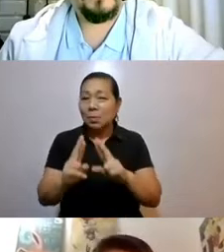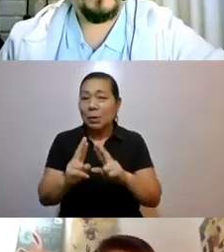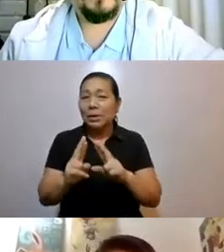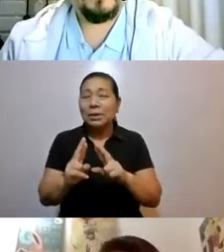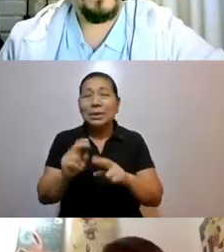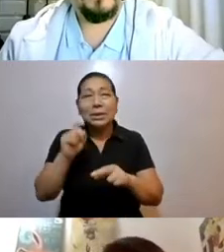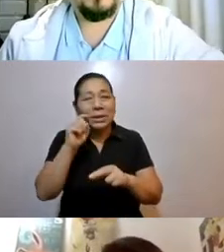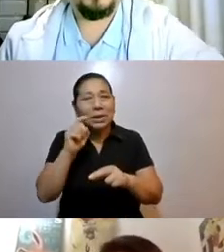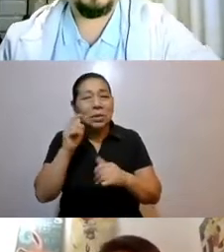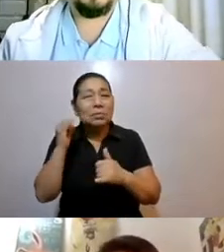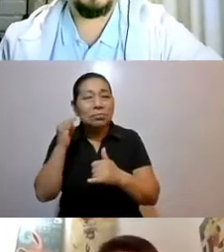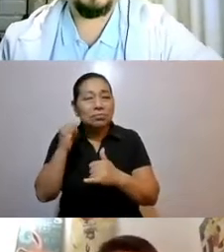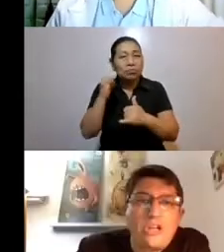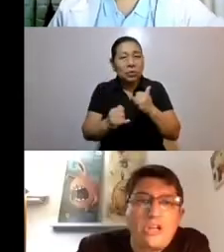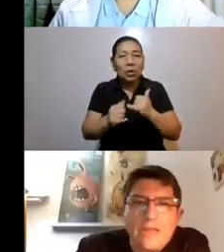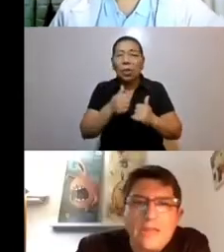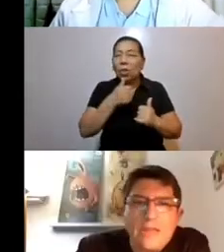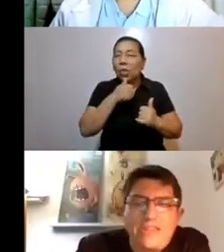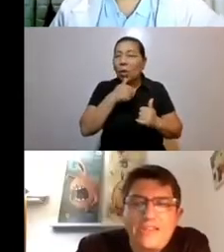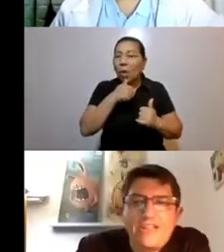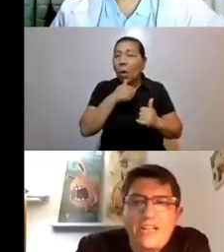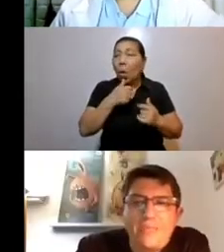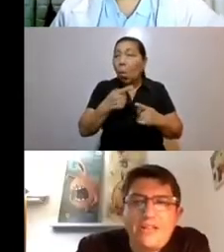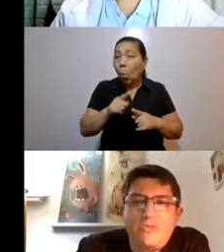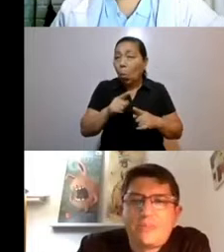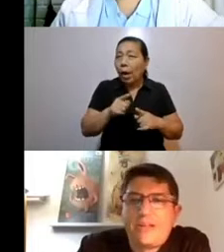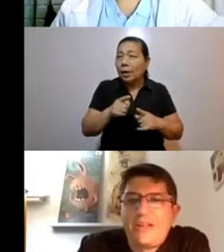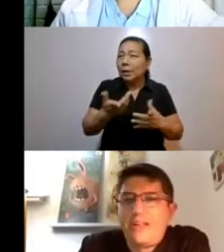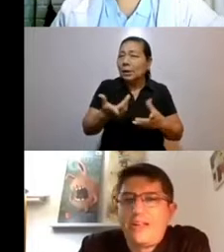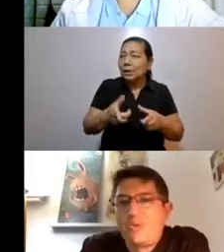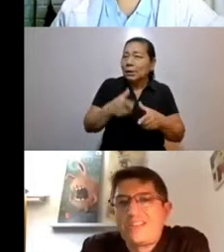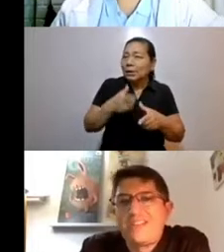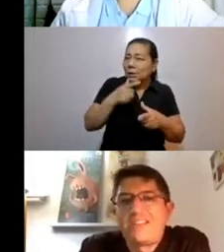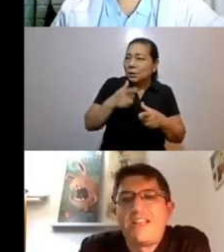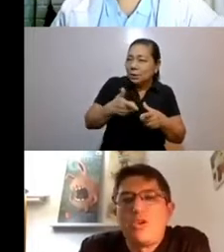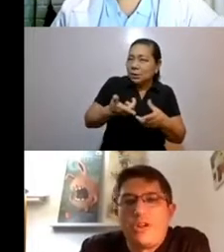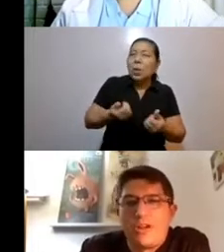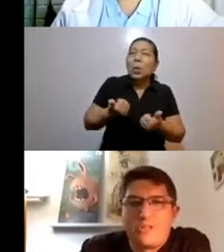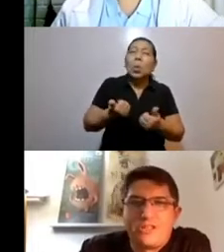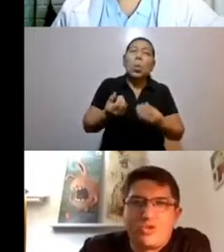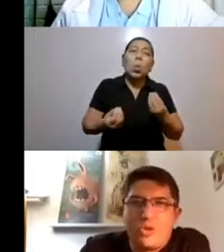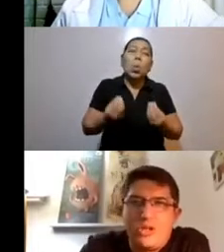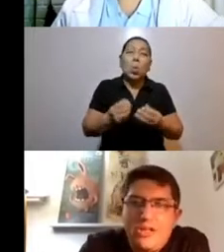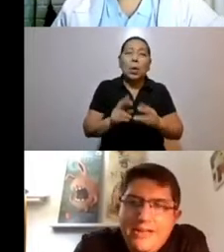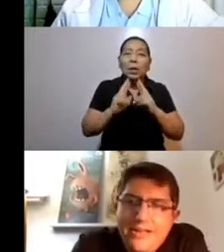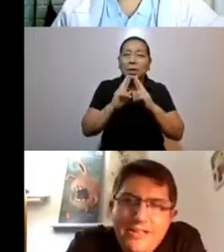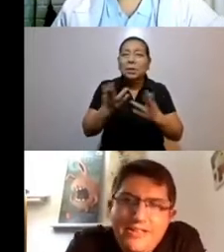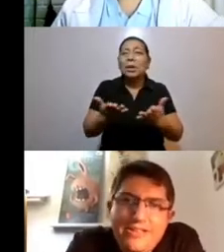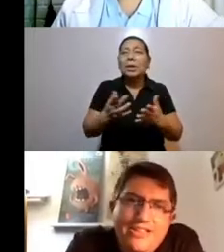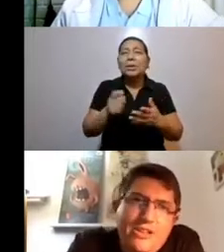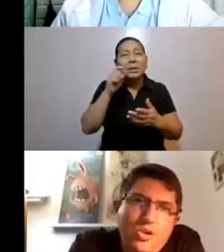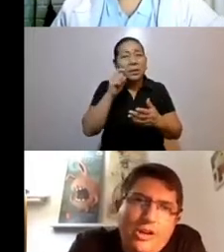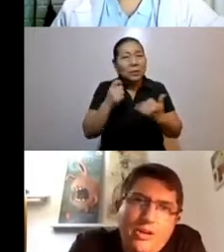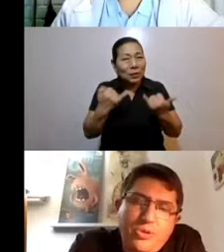o incluido en lo que es el dolor coital. Entonces, de aquí se desprende un tema de cuál es el ciclo de la respuesta sexual. Y este